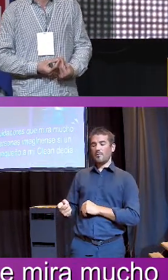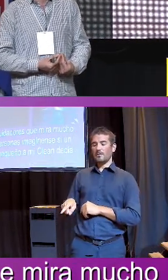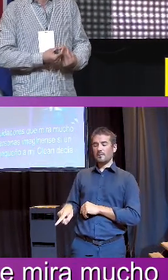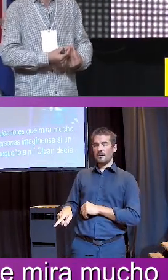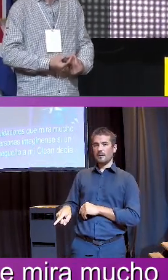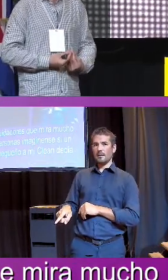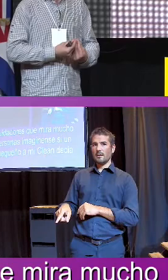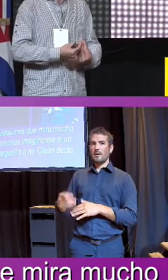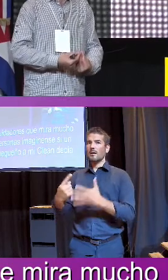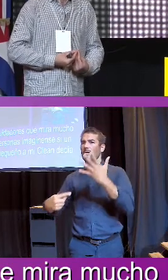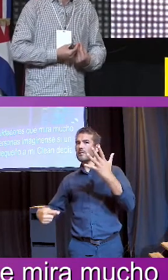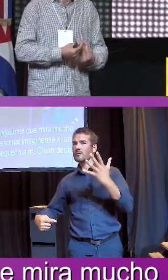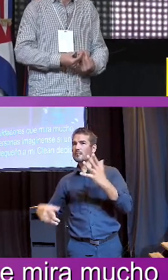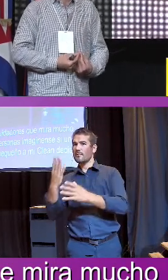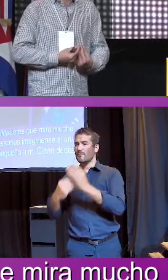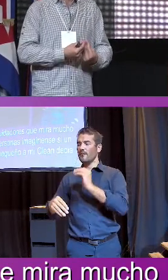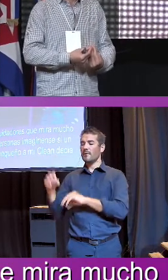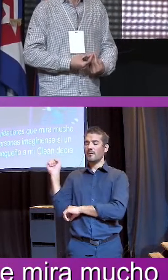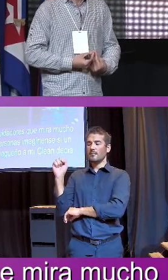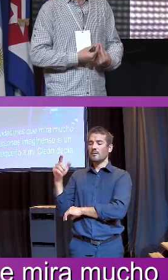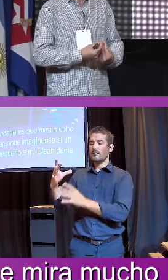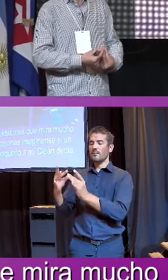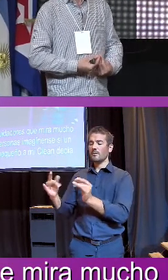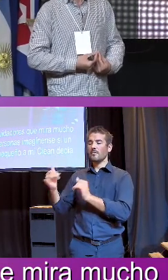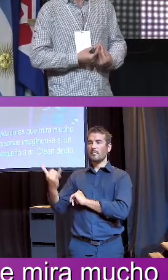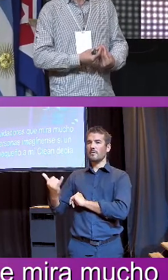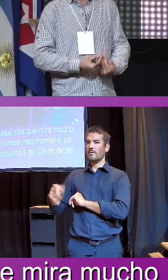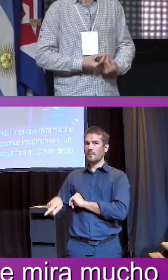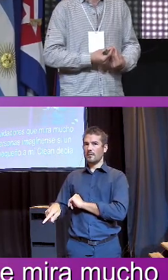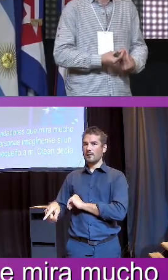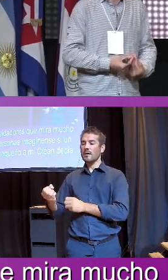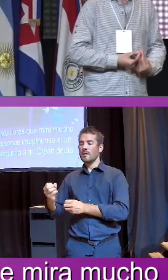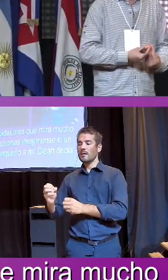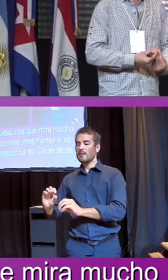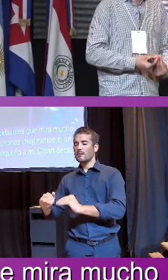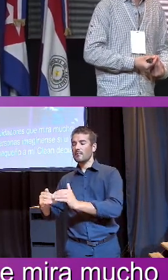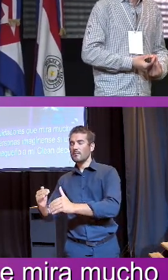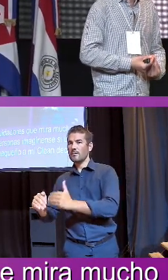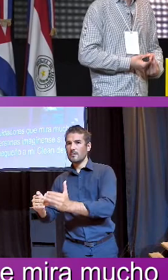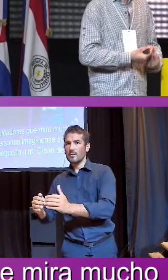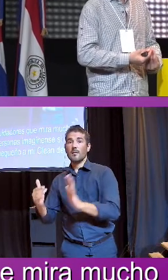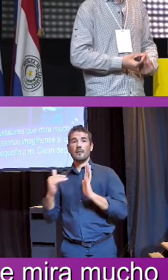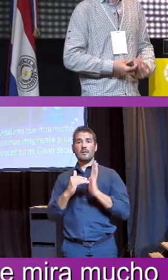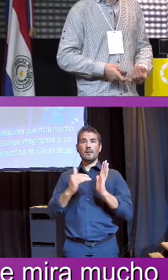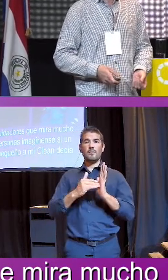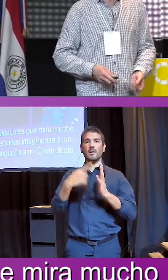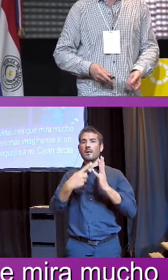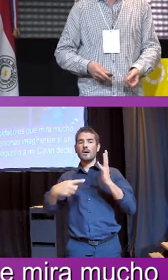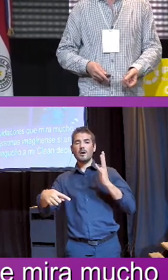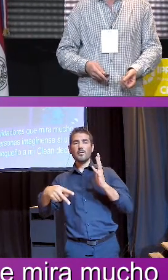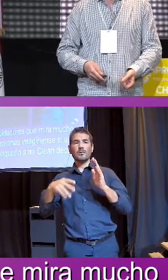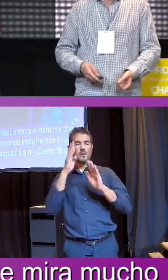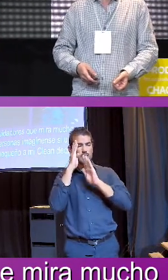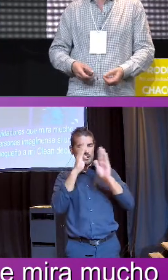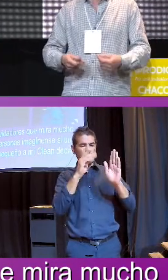vulnerabilidades iniciales, el autismo se va autogenerando, ¿sí? A partir de a qué cosas se les presta atención y a qué cosas se les va dando